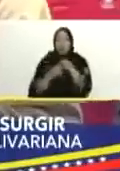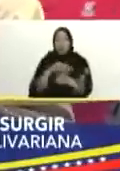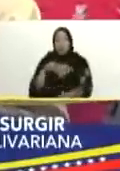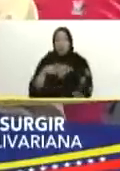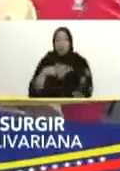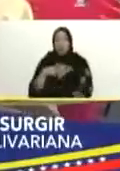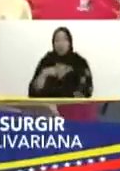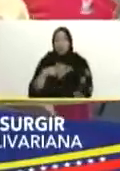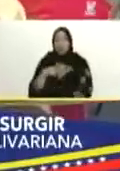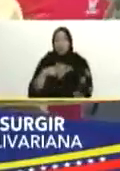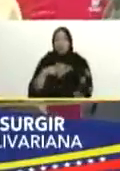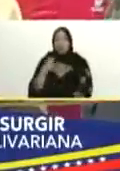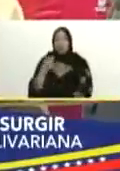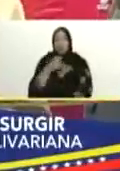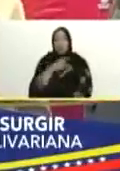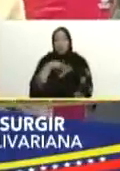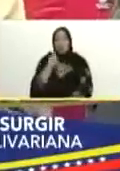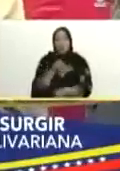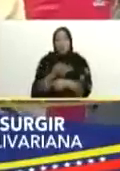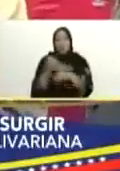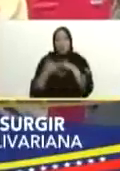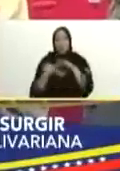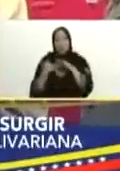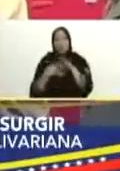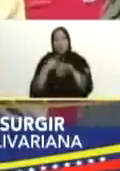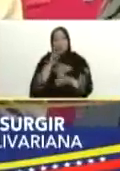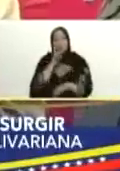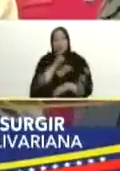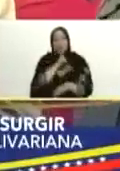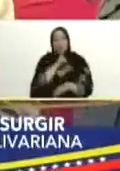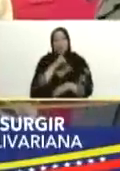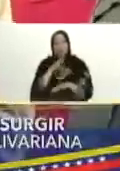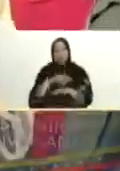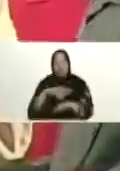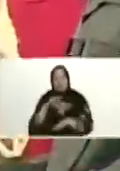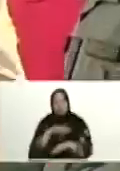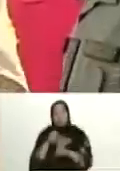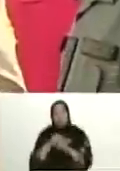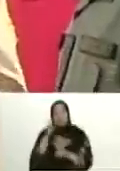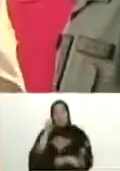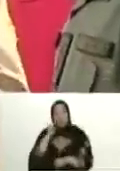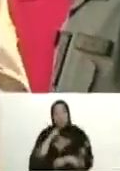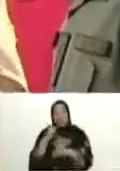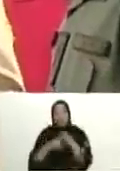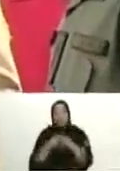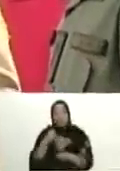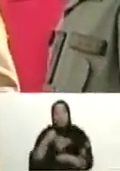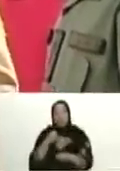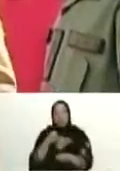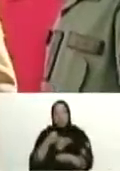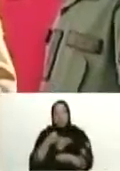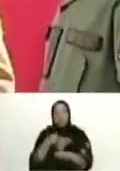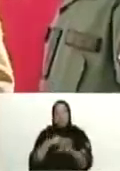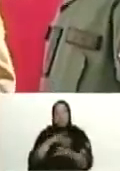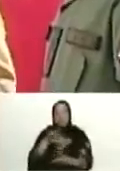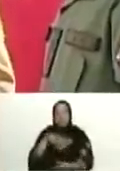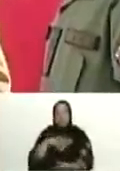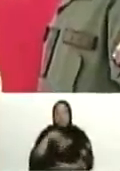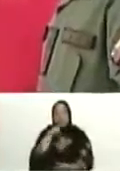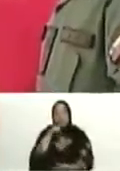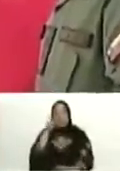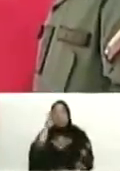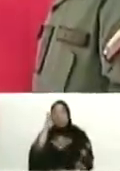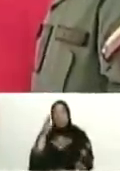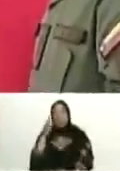hacerle entrega de un presente institucional en nombre de la milicia bolivariana. Se trata de las lanzas del